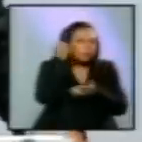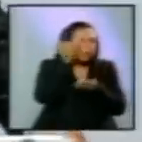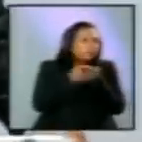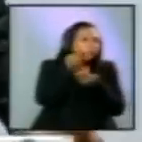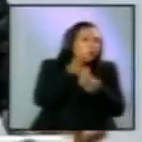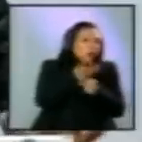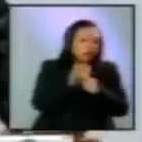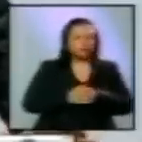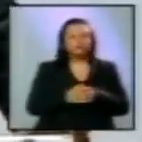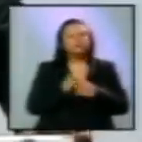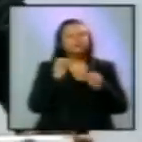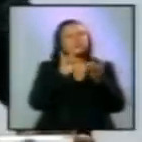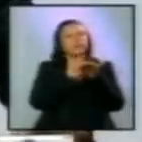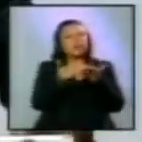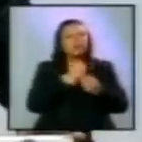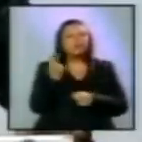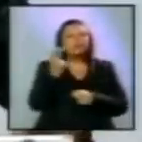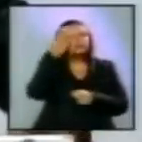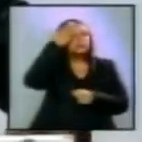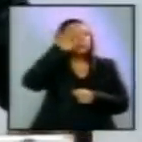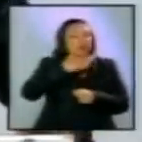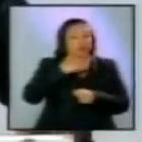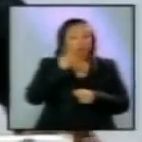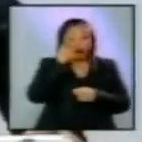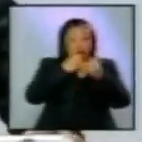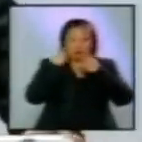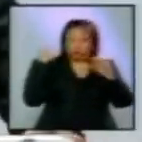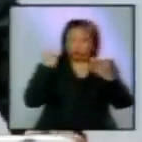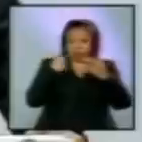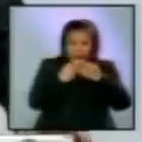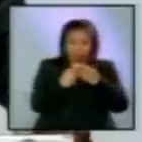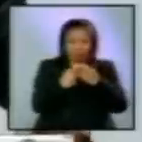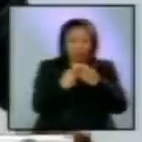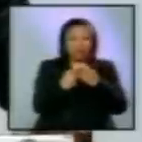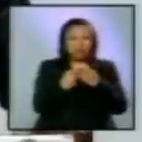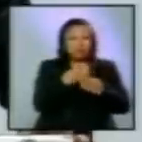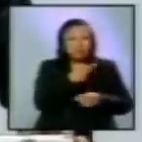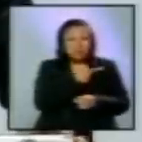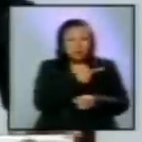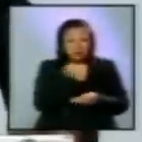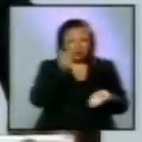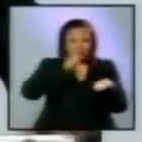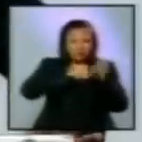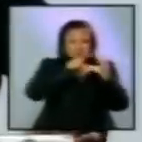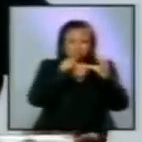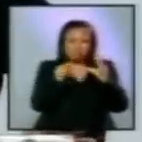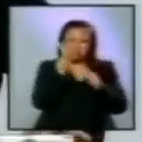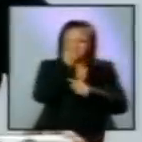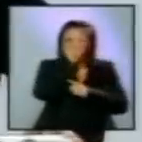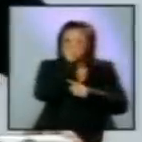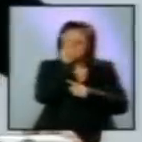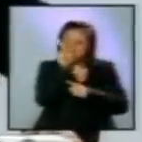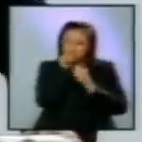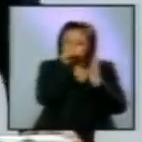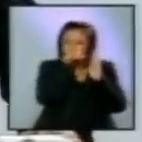Muchas gracias. Hay que tener presente que lamentablemente en los últimos 4 años la condición de pobreza del país se ha agravado.